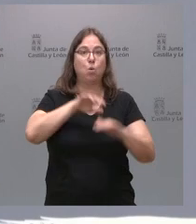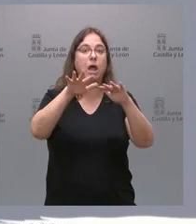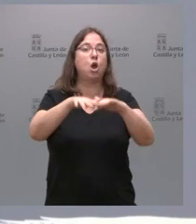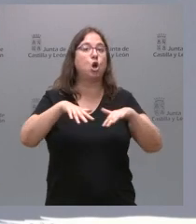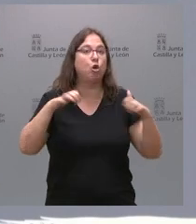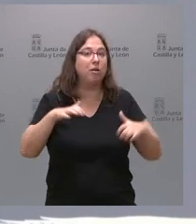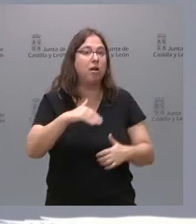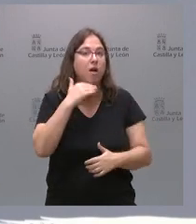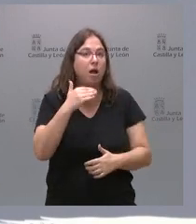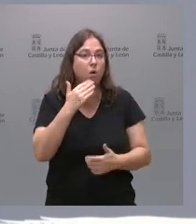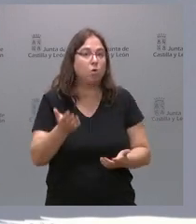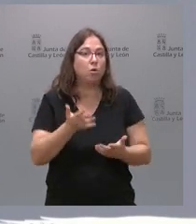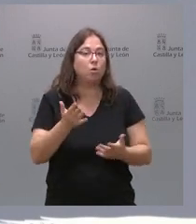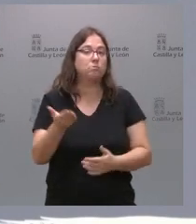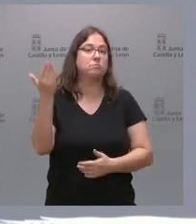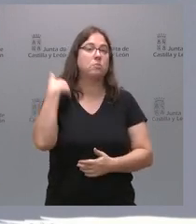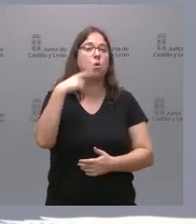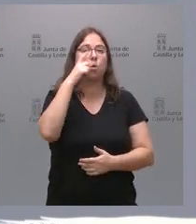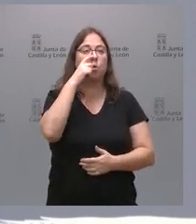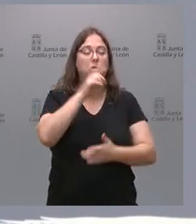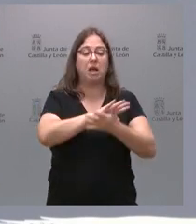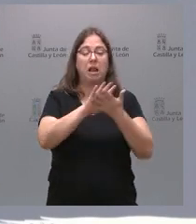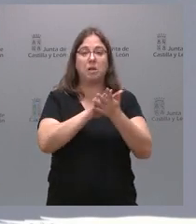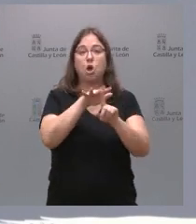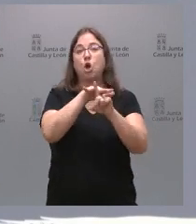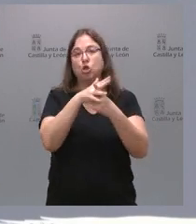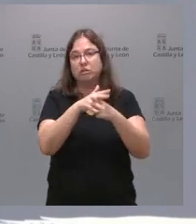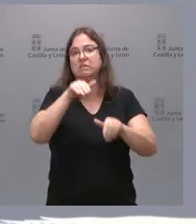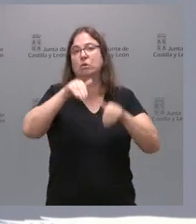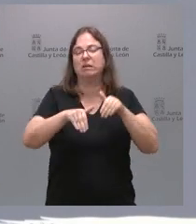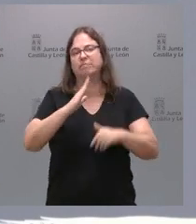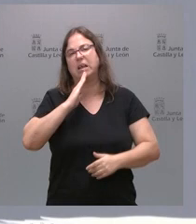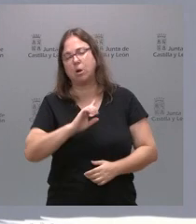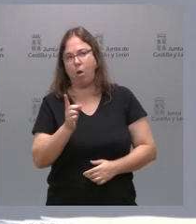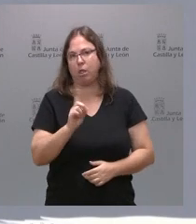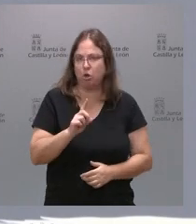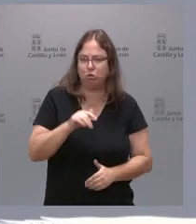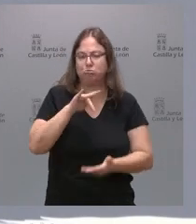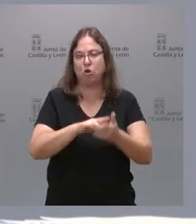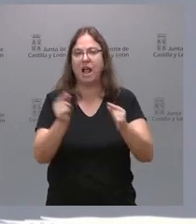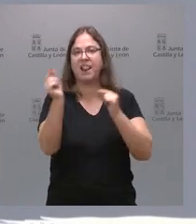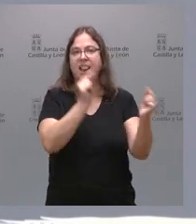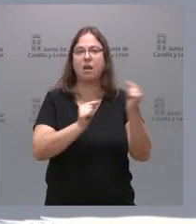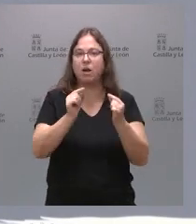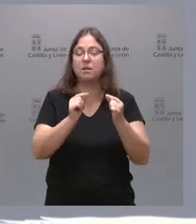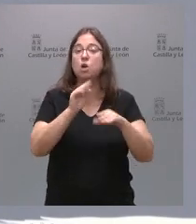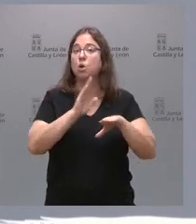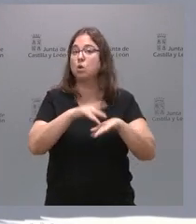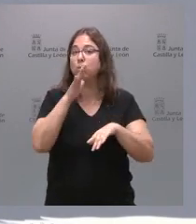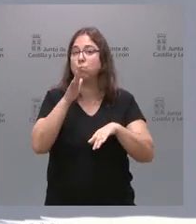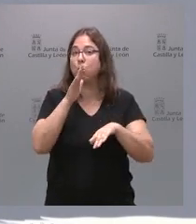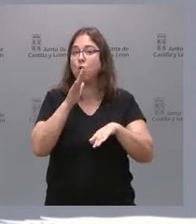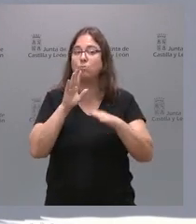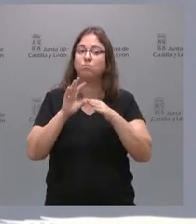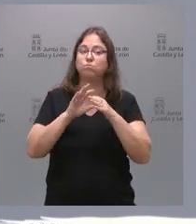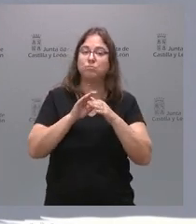en el anterior en junio lo que se habló fue Pues que en este contexto electoral no consideramos adecuado que se celebra el debate no sé si es que tiene que ver con